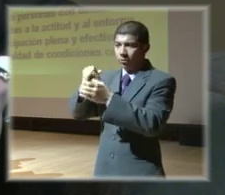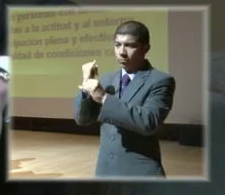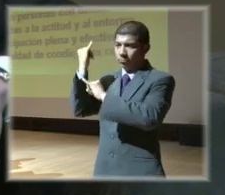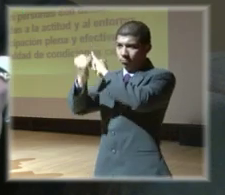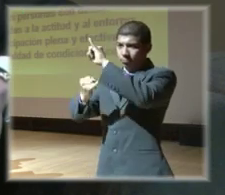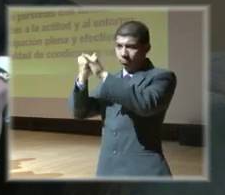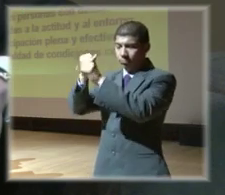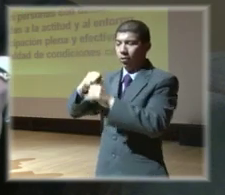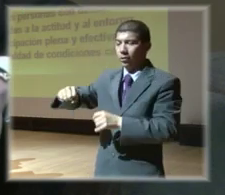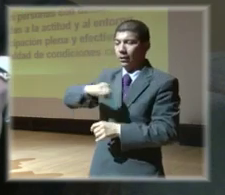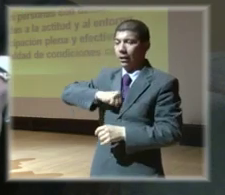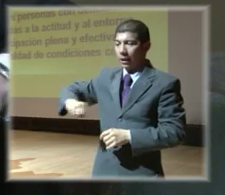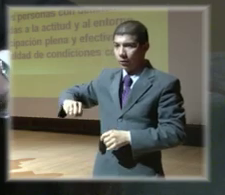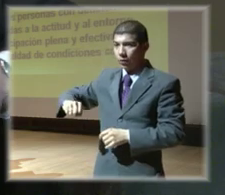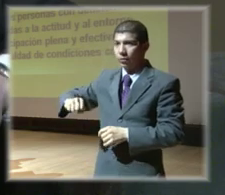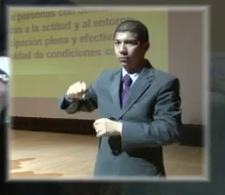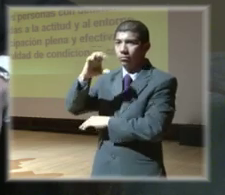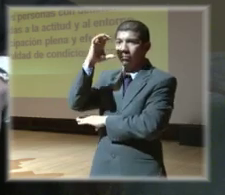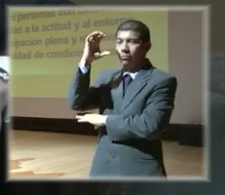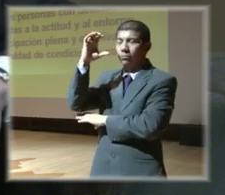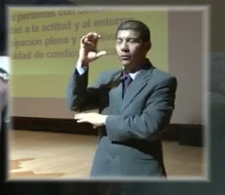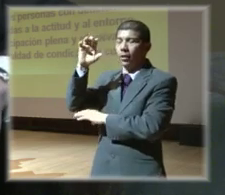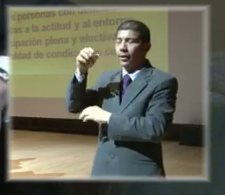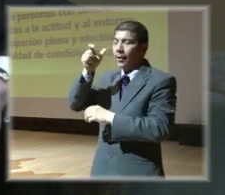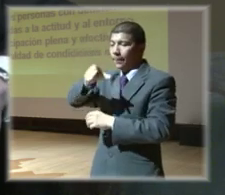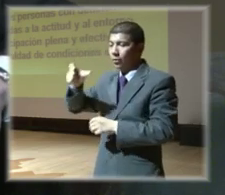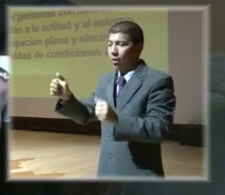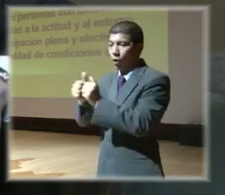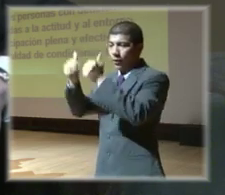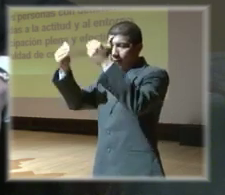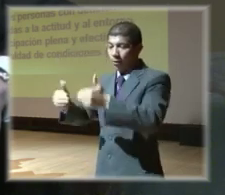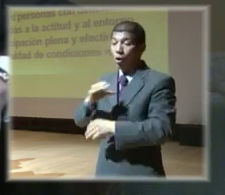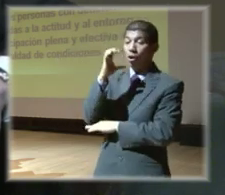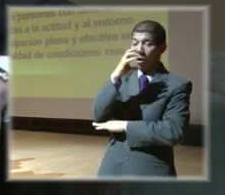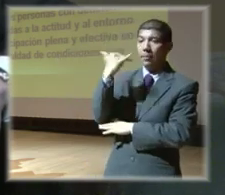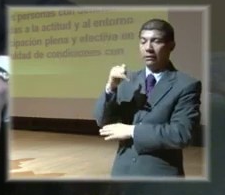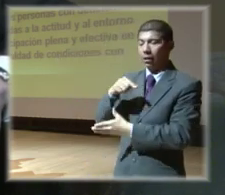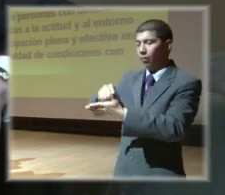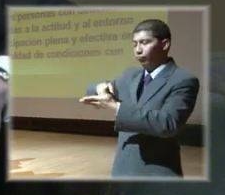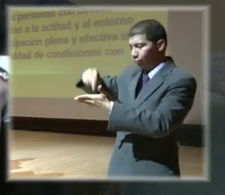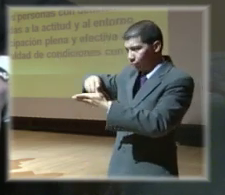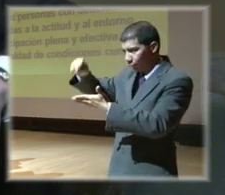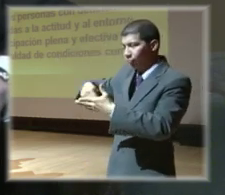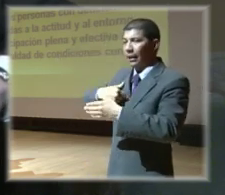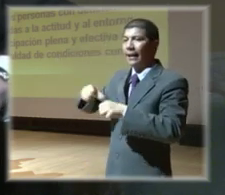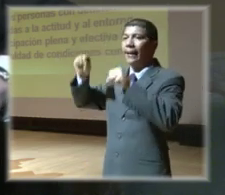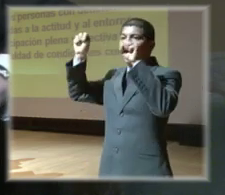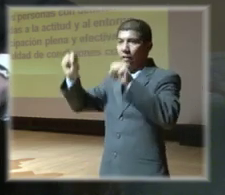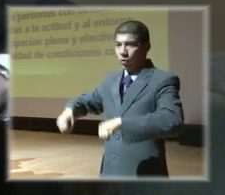sobre los Derechos de las Personas con Discapacidad, no obstante, el marco legal colombiano